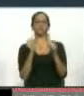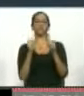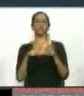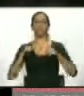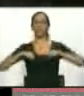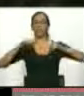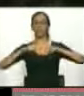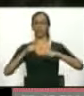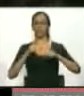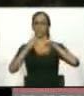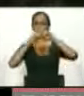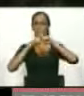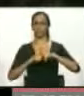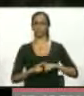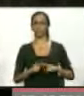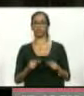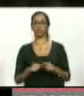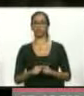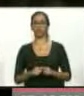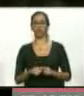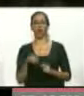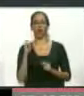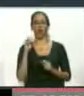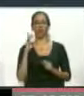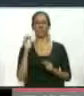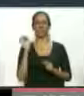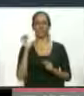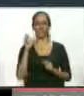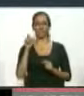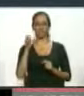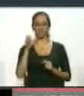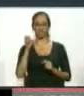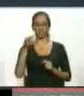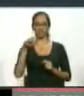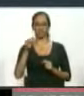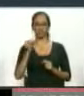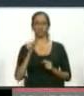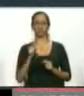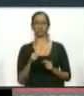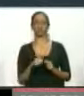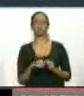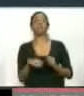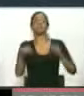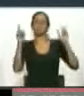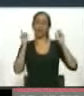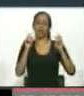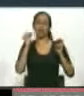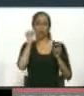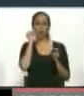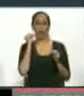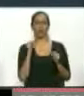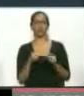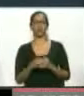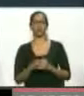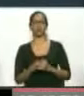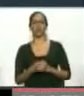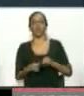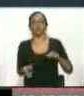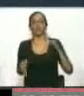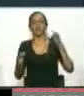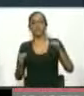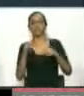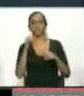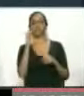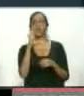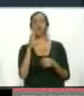presupuestario poder brecht según merlano las empresas poder de valor con entregaron alrededor